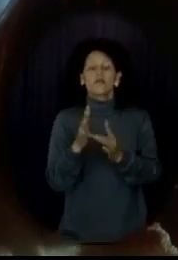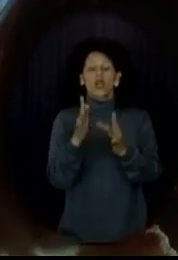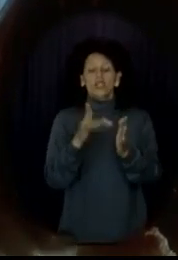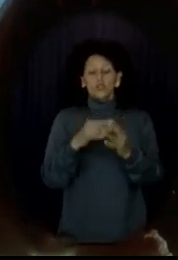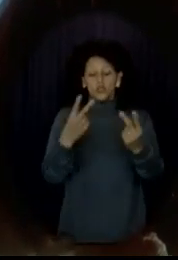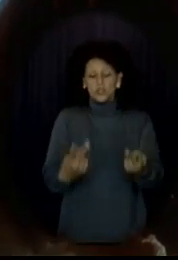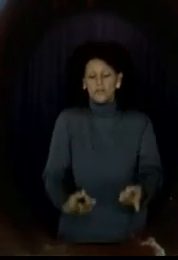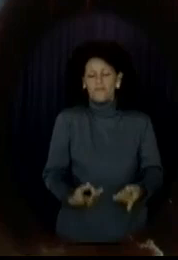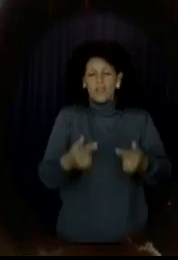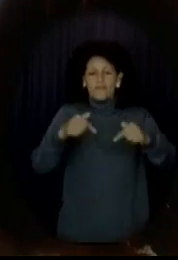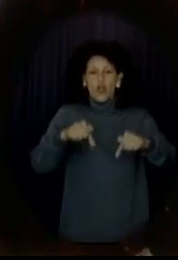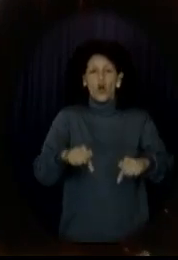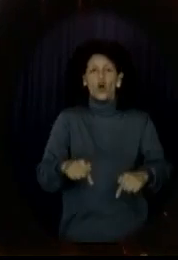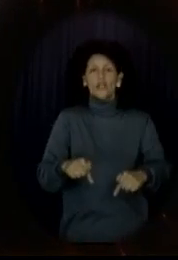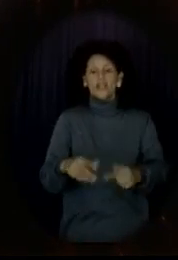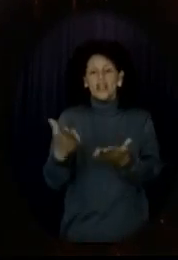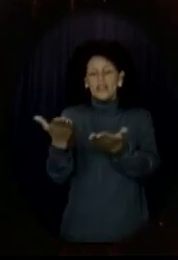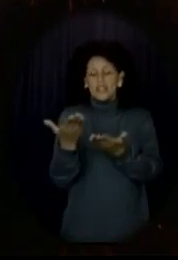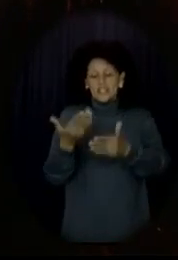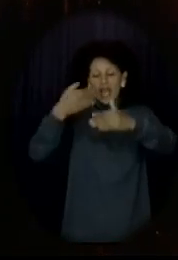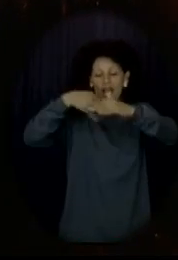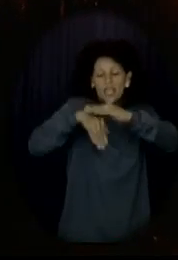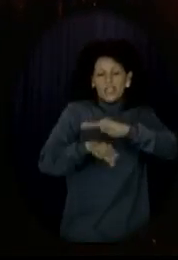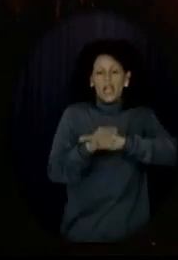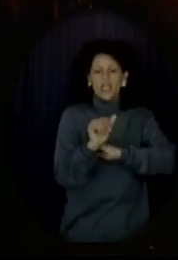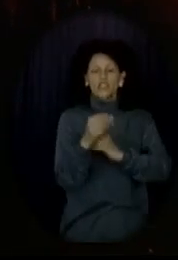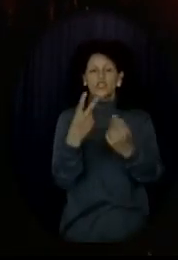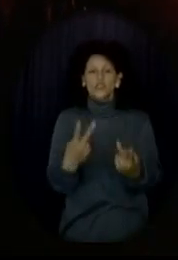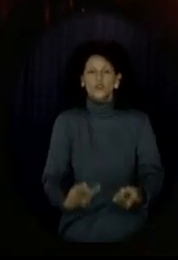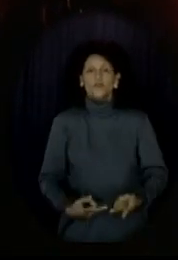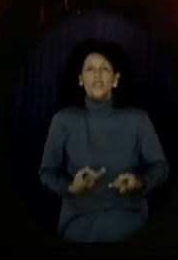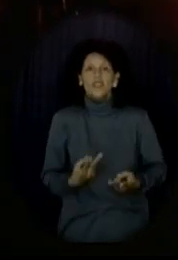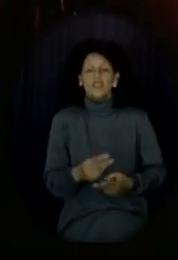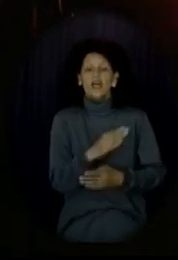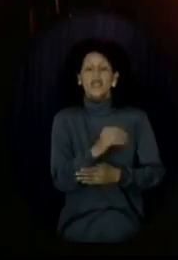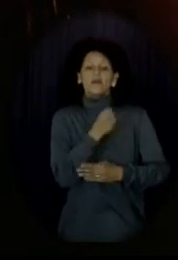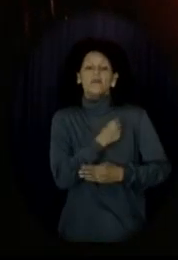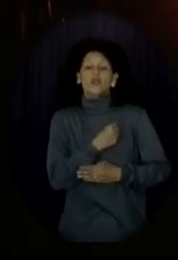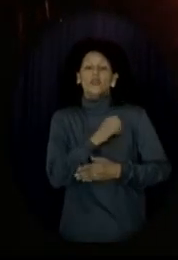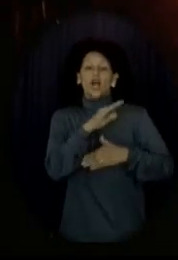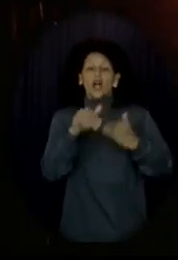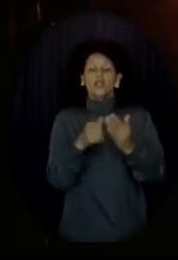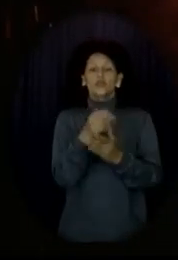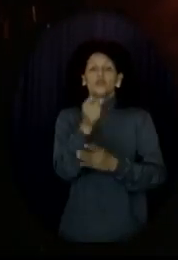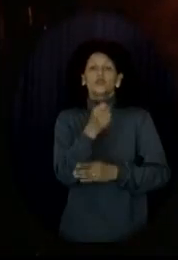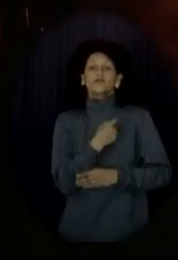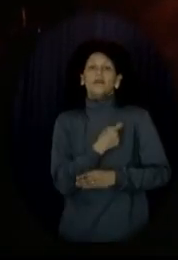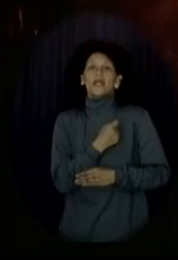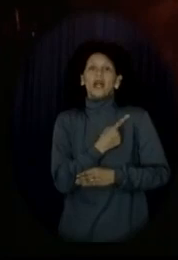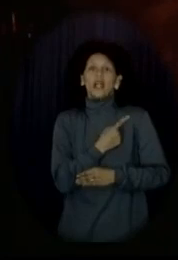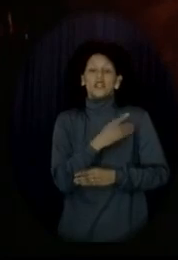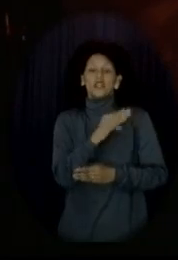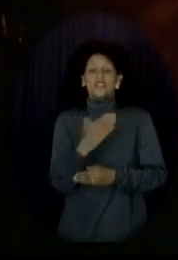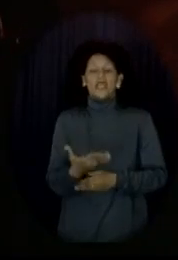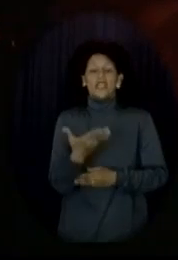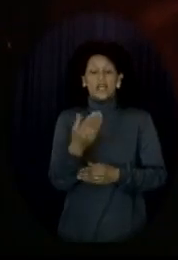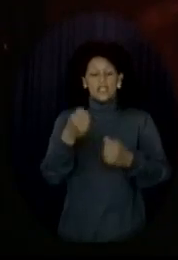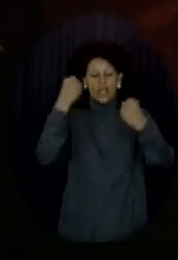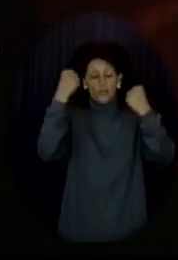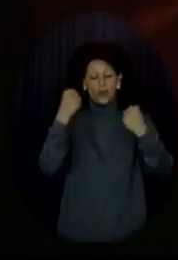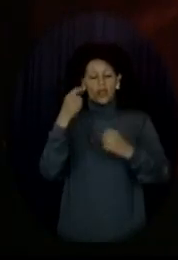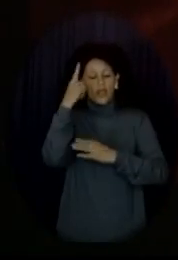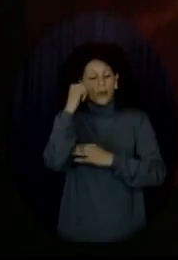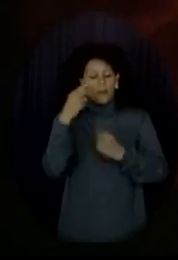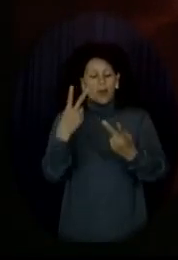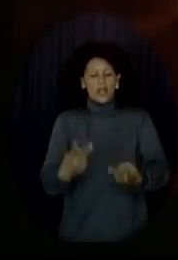Jesús está vivo y desea entrar en tu vida, perdonar tus pecados y darte el poder